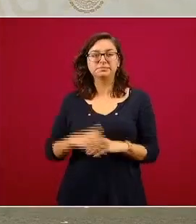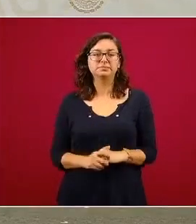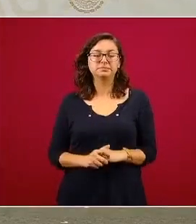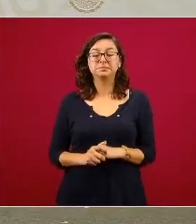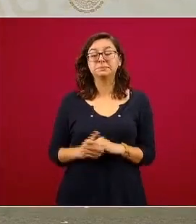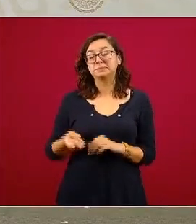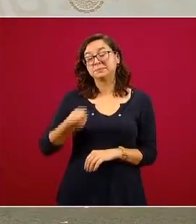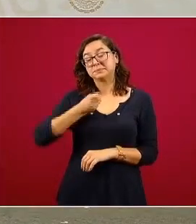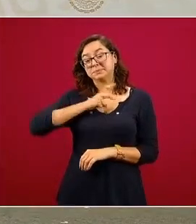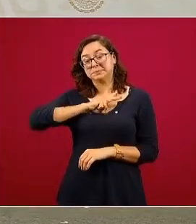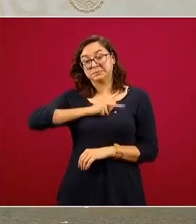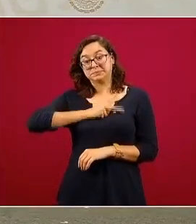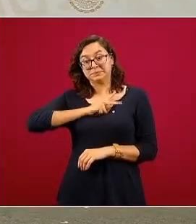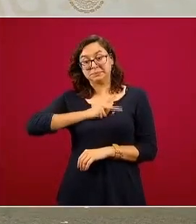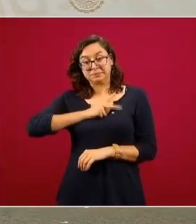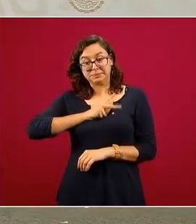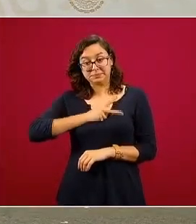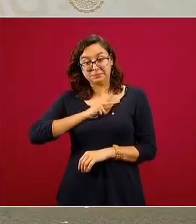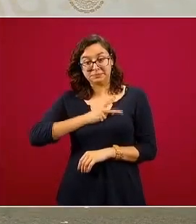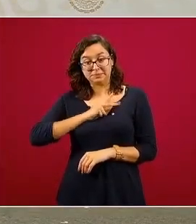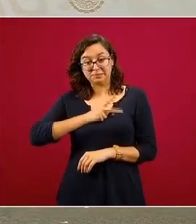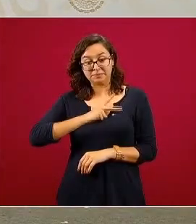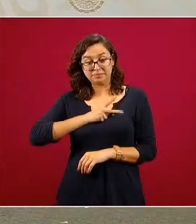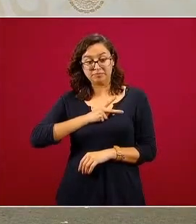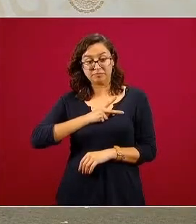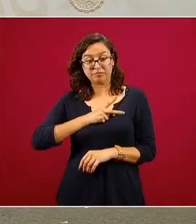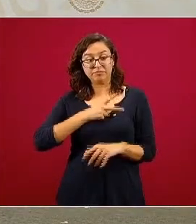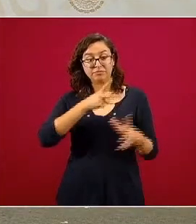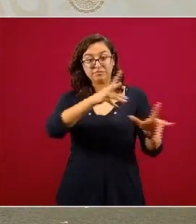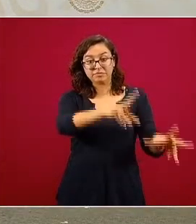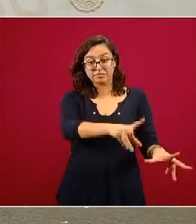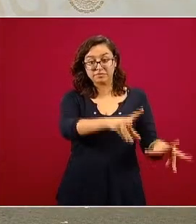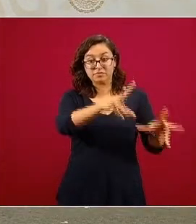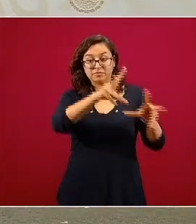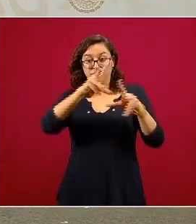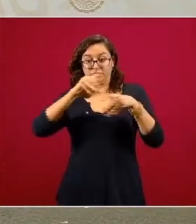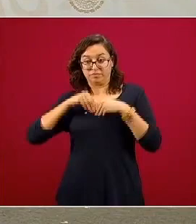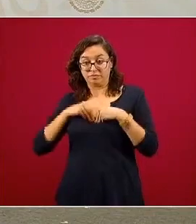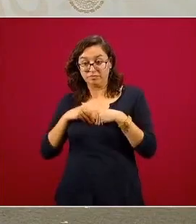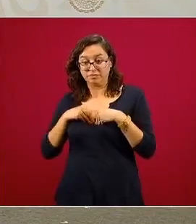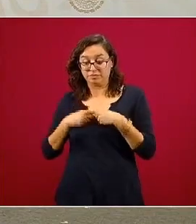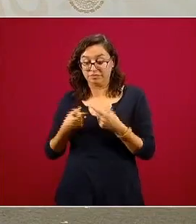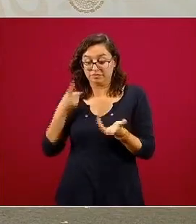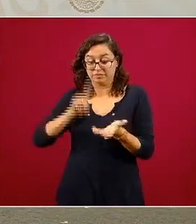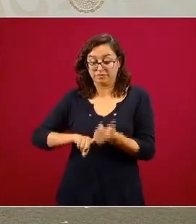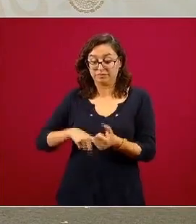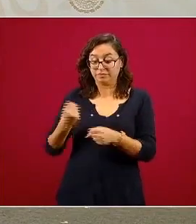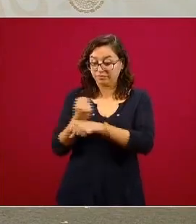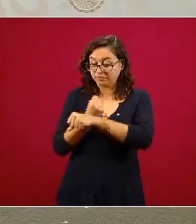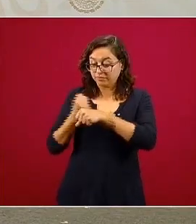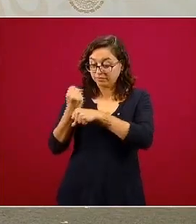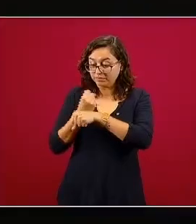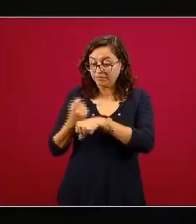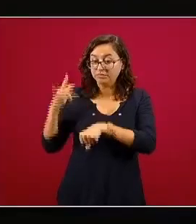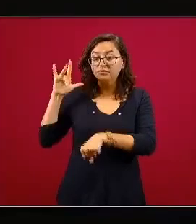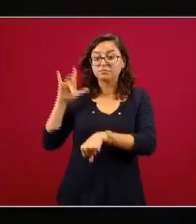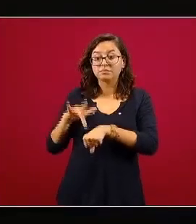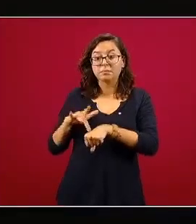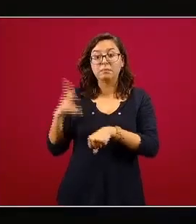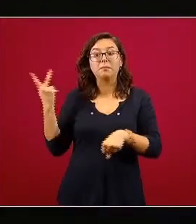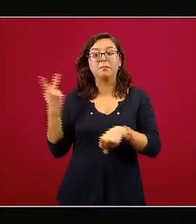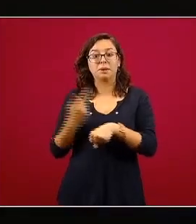un organismo externo a nuestro cuerpo se pone en contacto con nuestro sistema inmunológico, se despierta